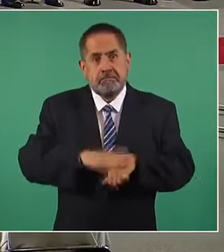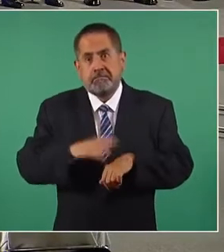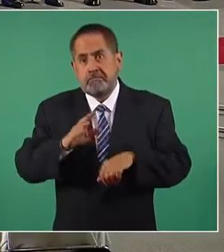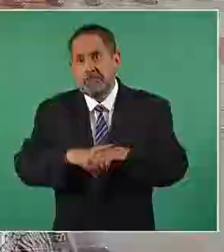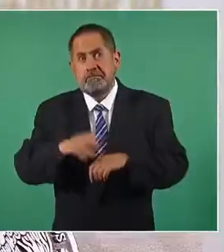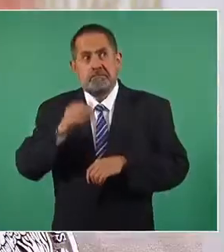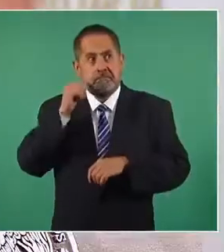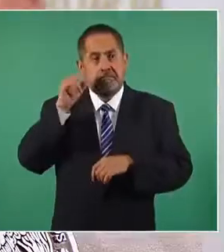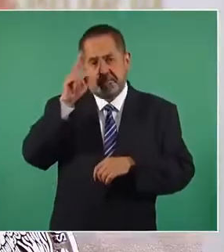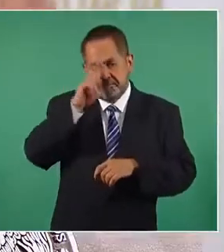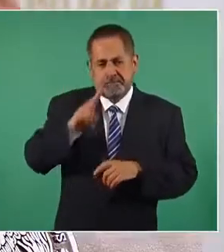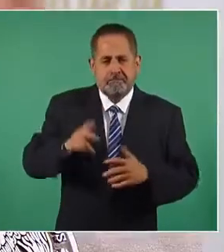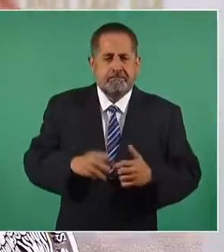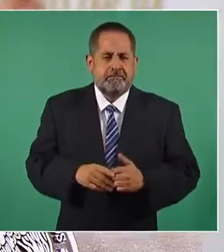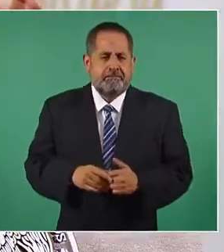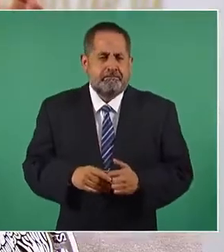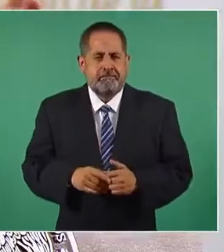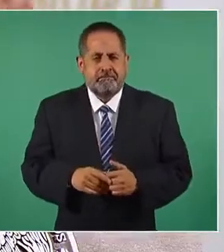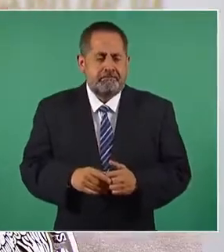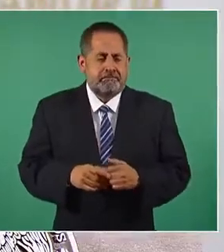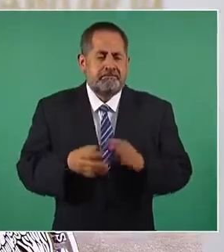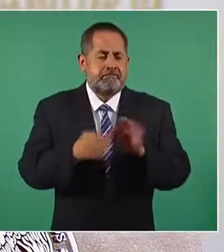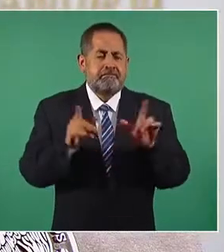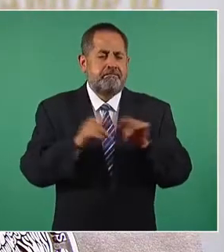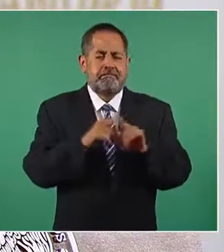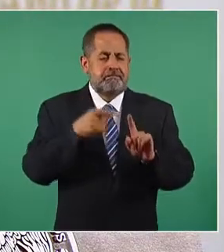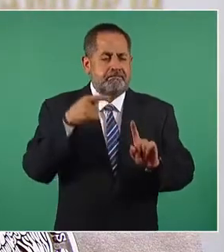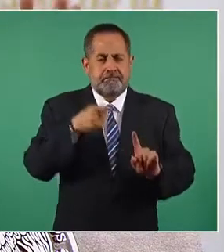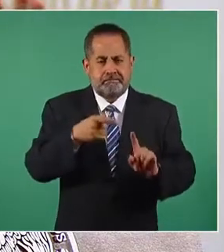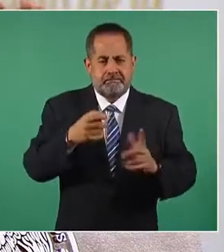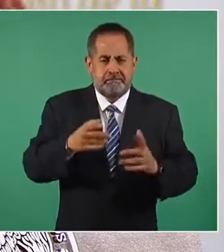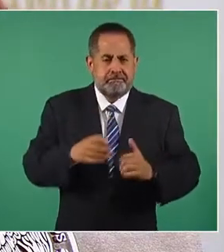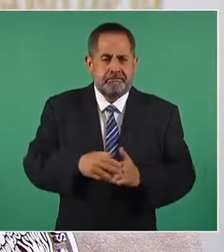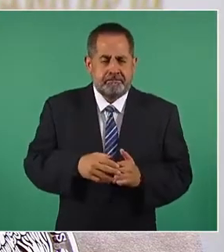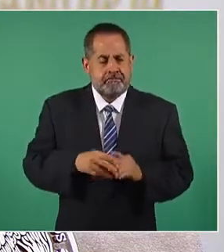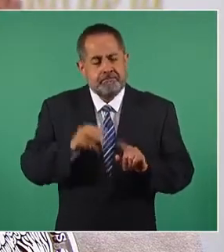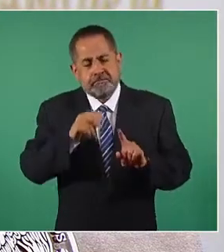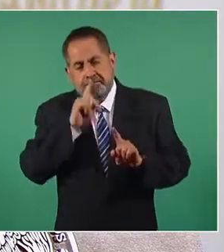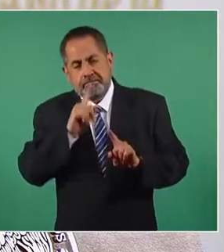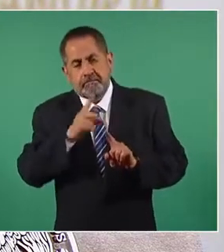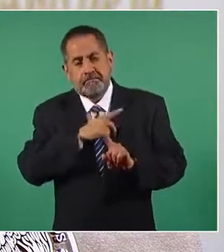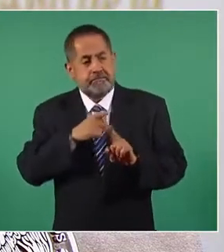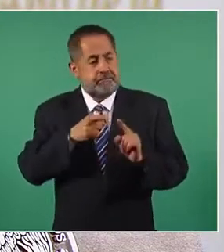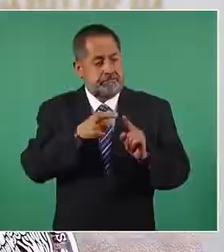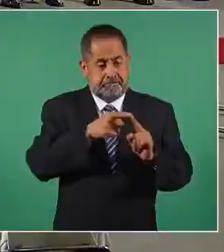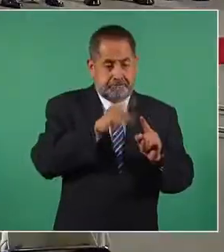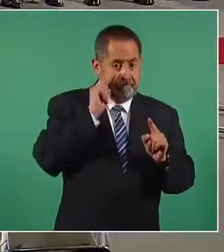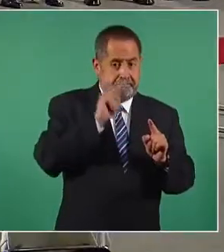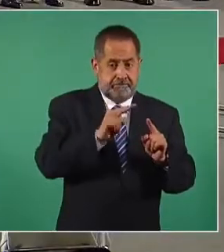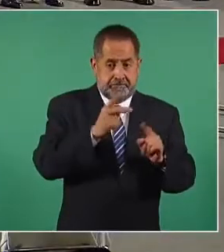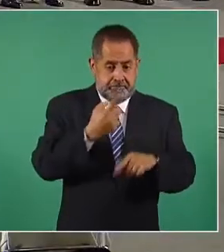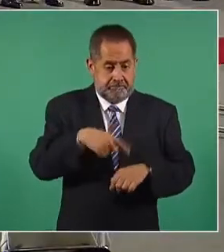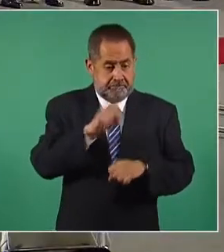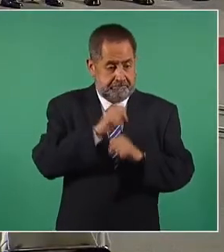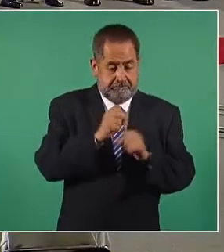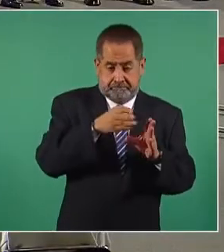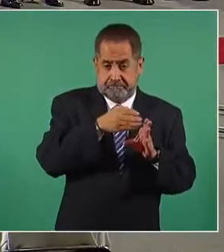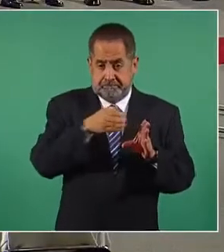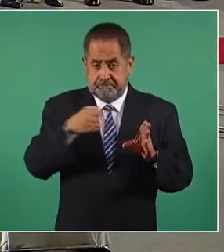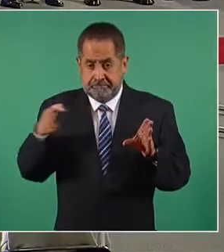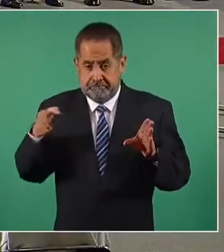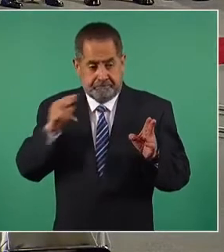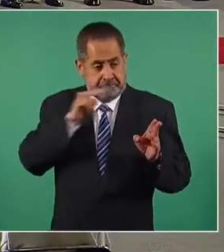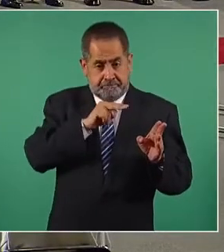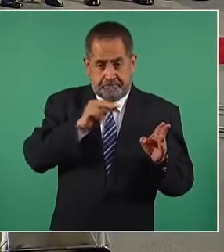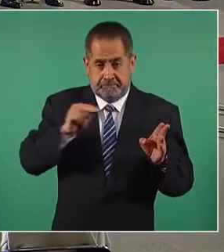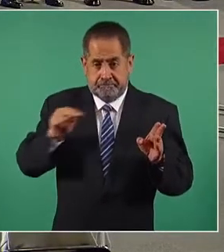que ayer, pues esa es una sobresimplificación, es una apreciación muy limitada de lo que ocurre. Pero consideramos